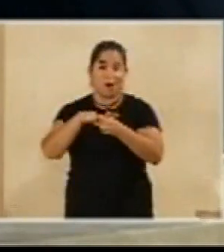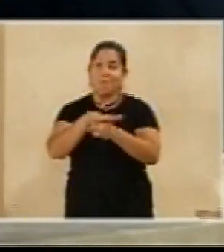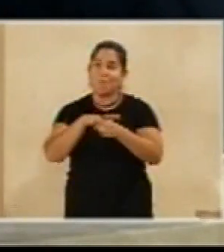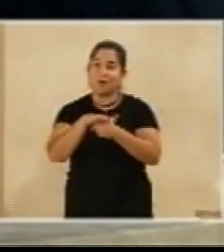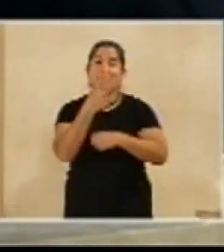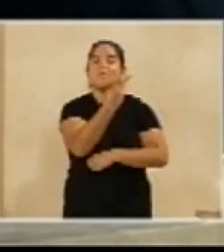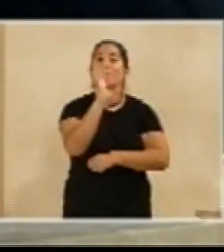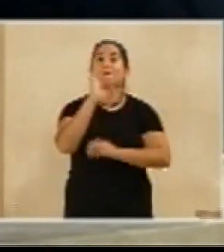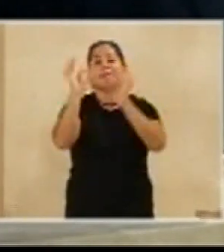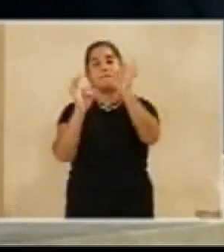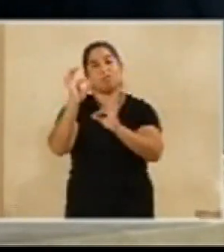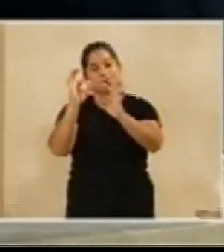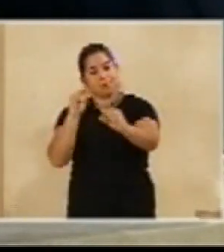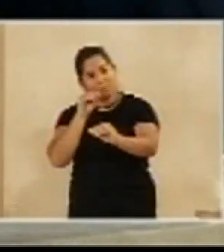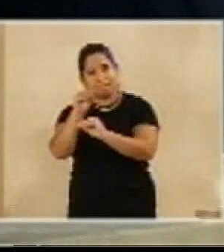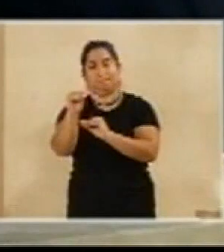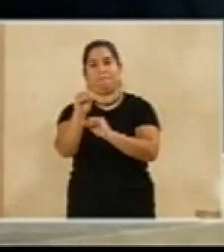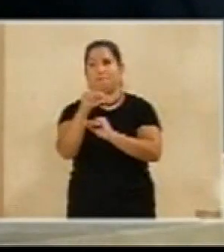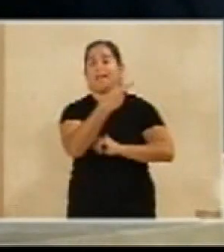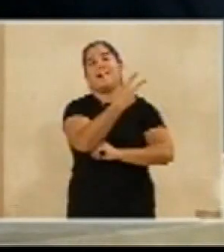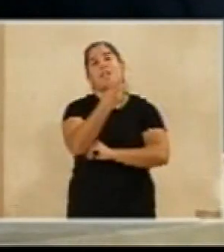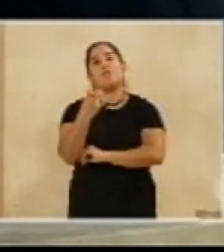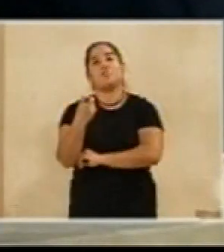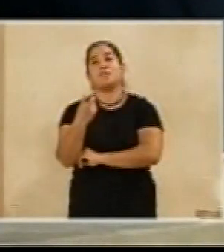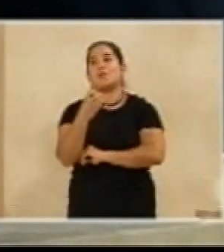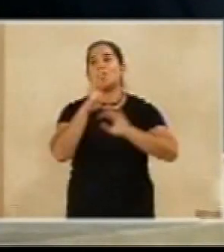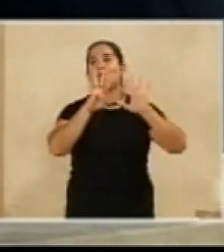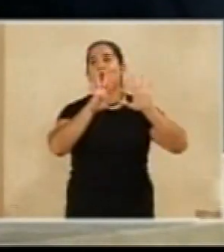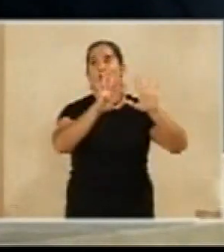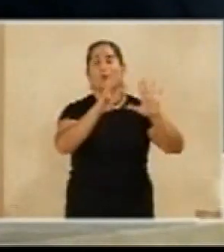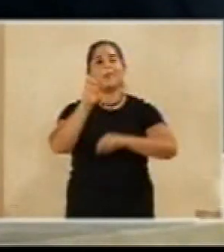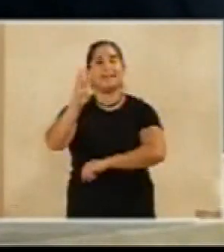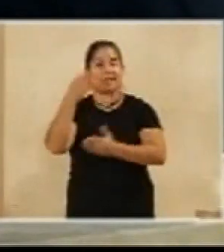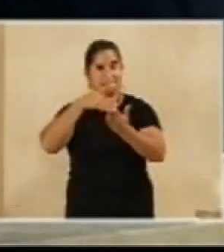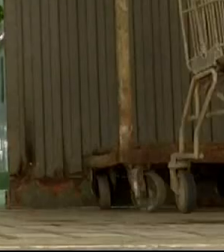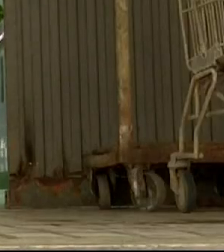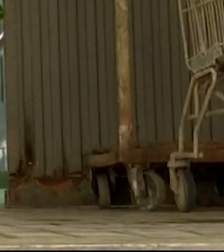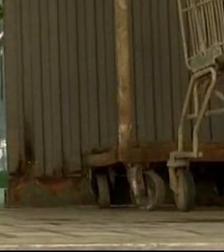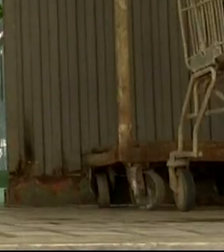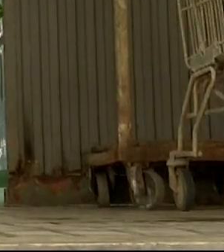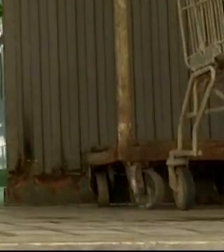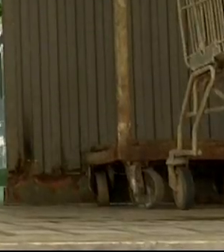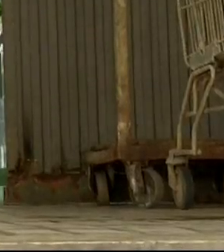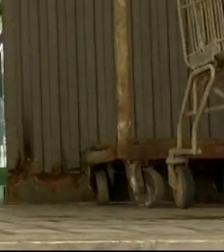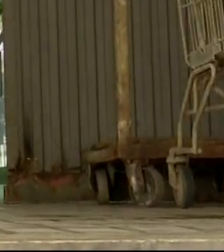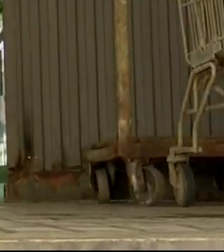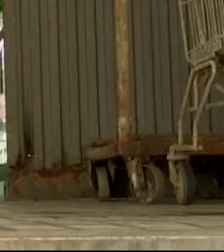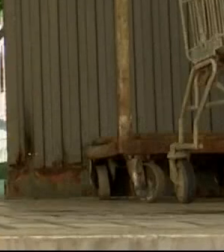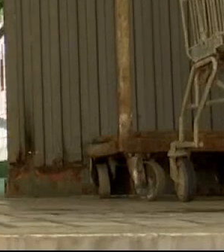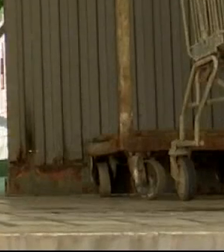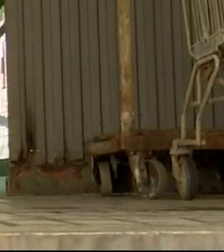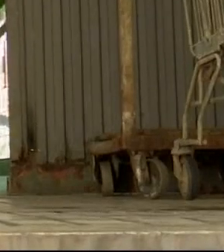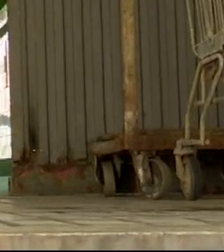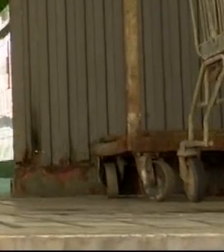del 20% restante, que asciende a 293.546 euros. Desde la oposición se advierte de